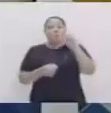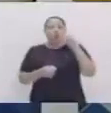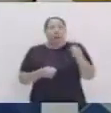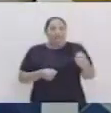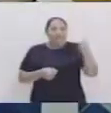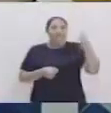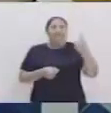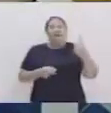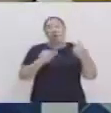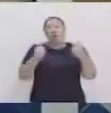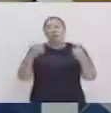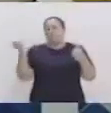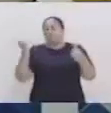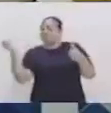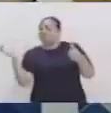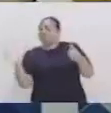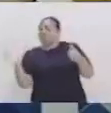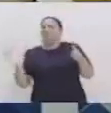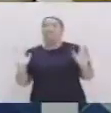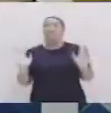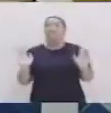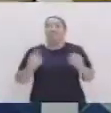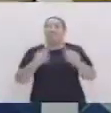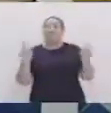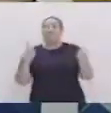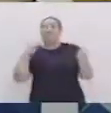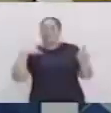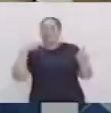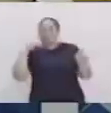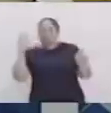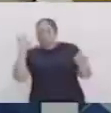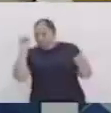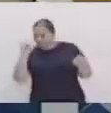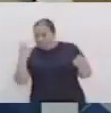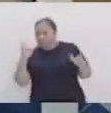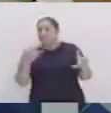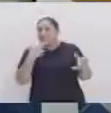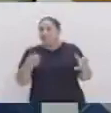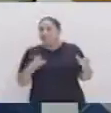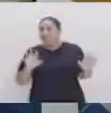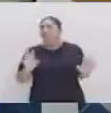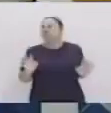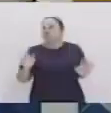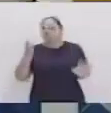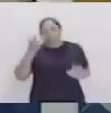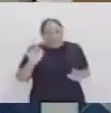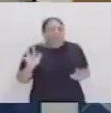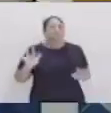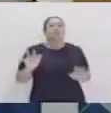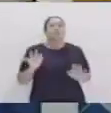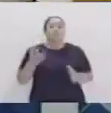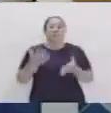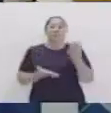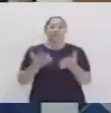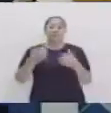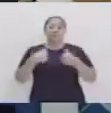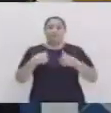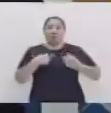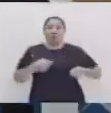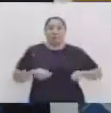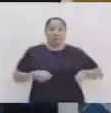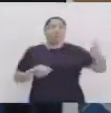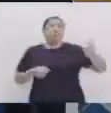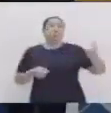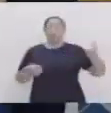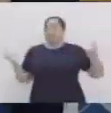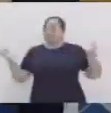quiero observar cuántas posibles respuestas tengo. Entonces, ¿cuántas posibles respuestas tengo si lanzo